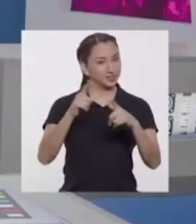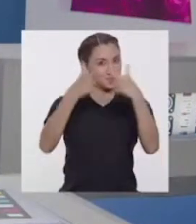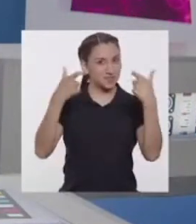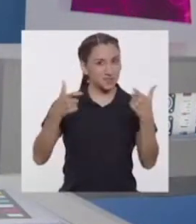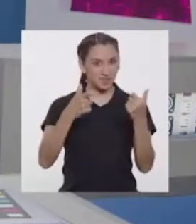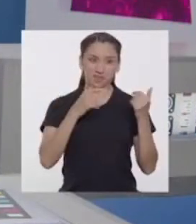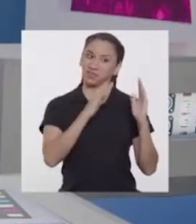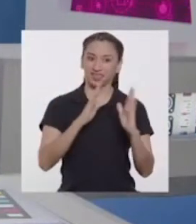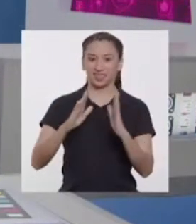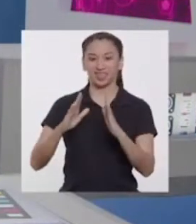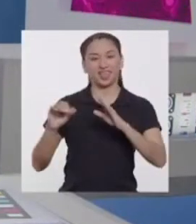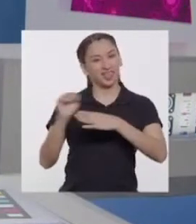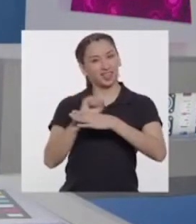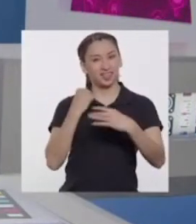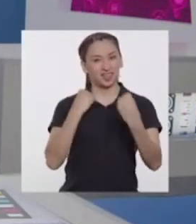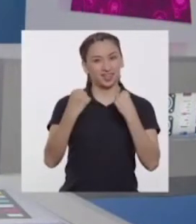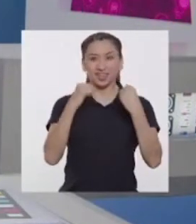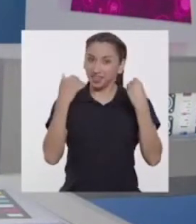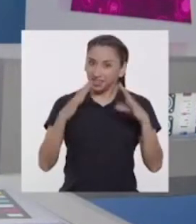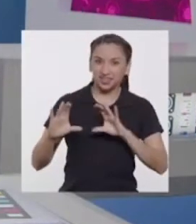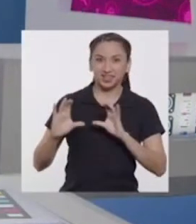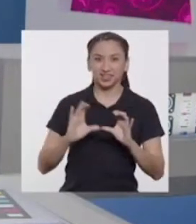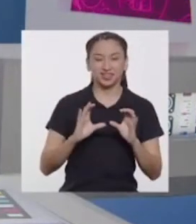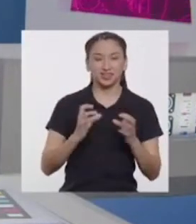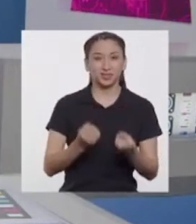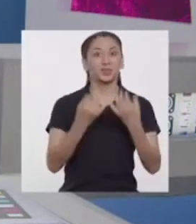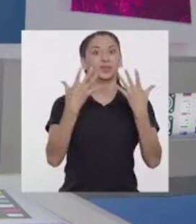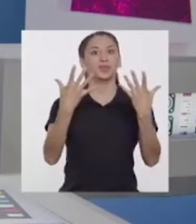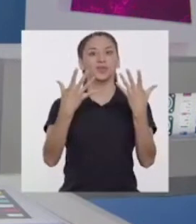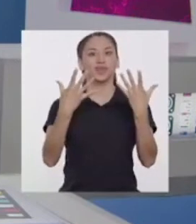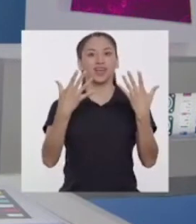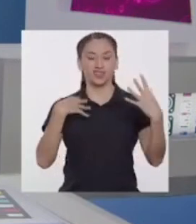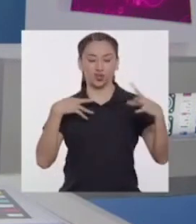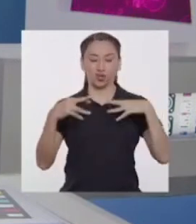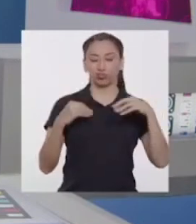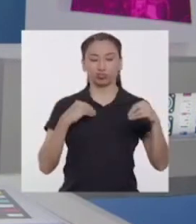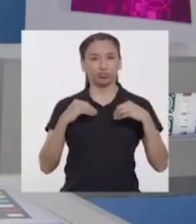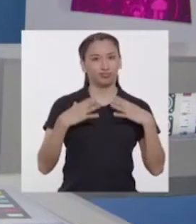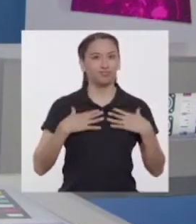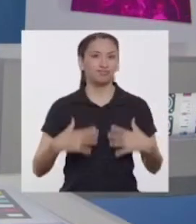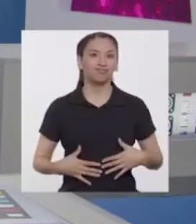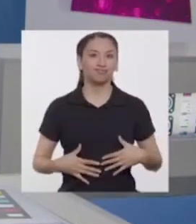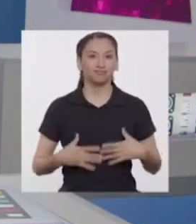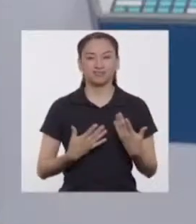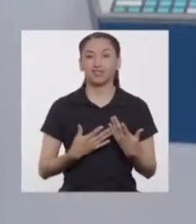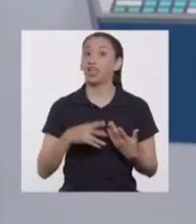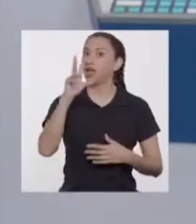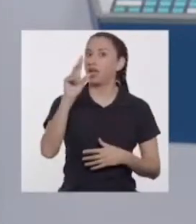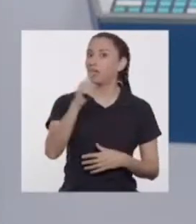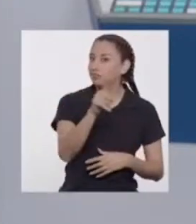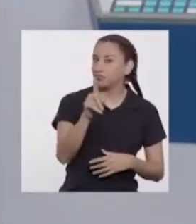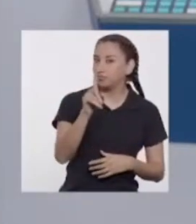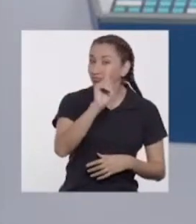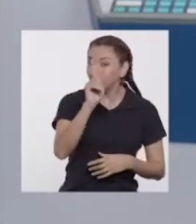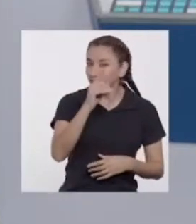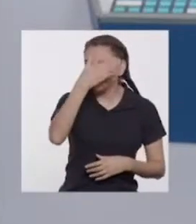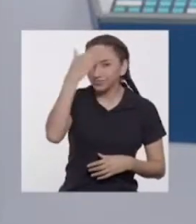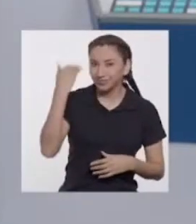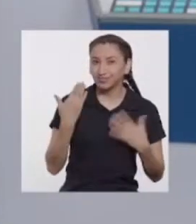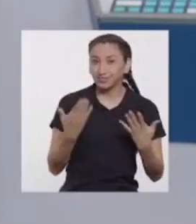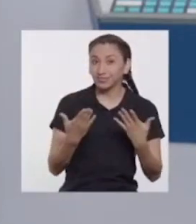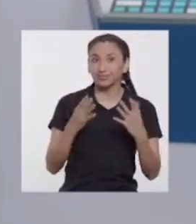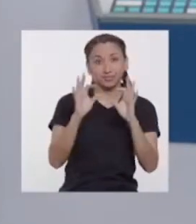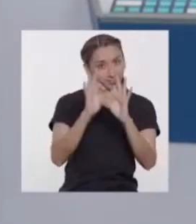¡Qué gran secuencia de ejercicios hemos hecho! ¡Y cuánto nos hemos movido! No se olviden